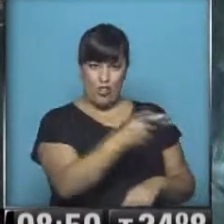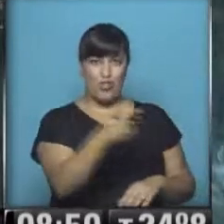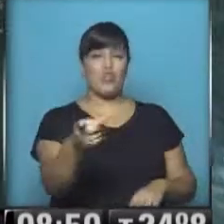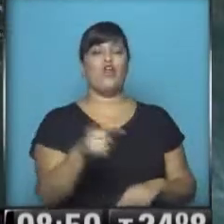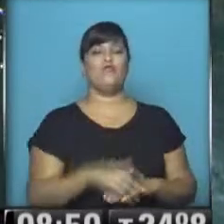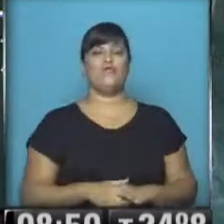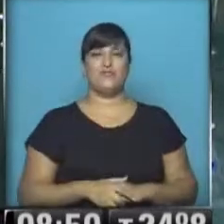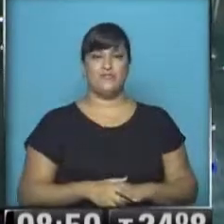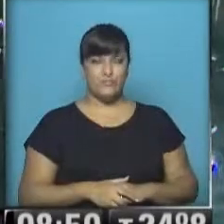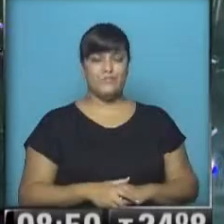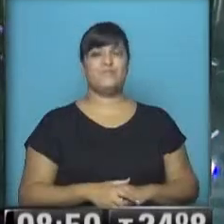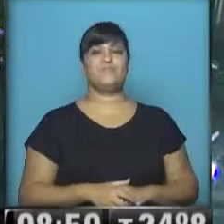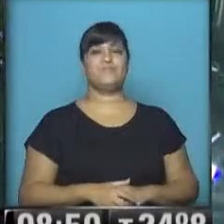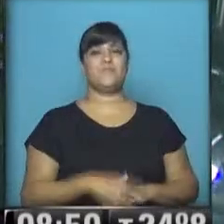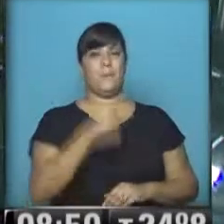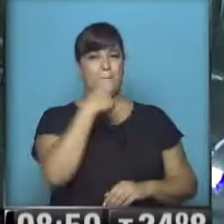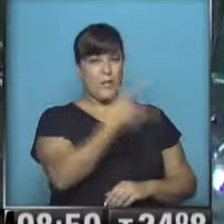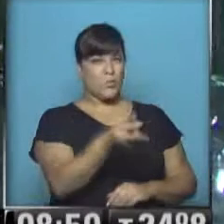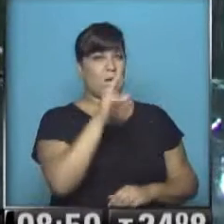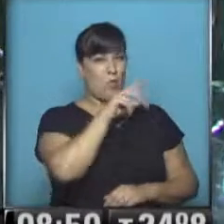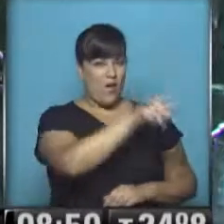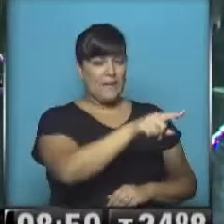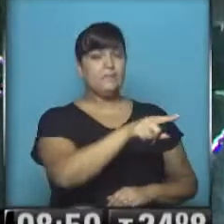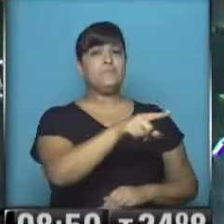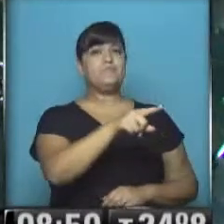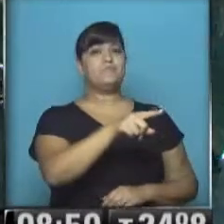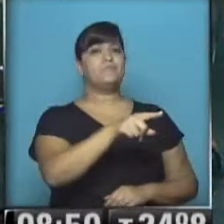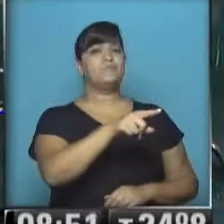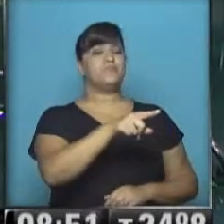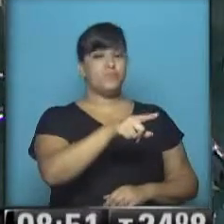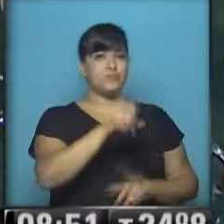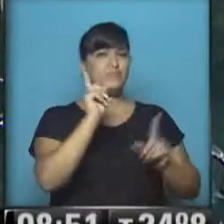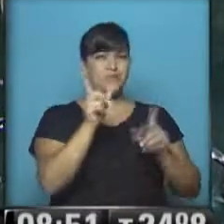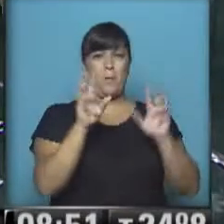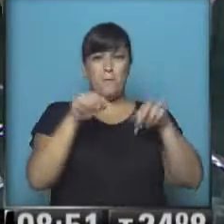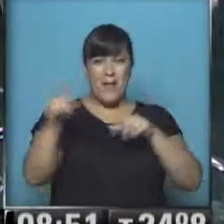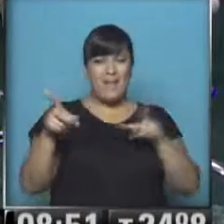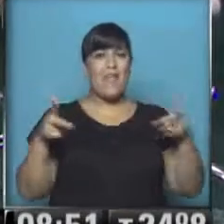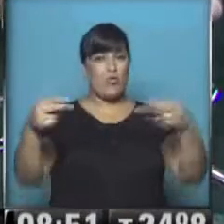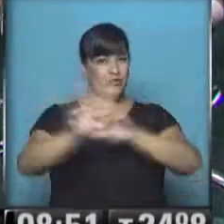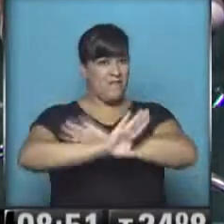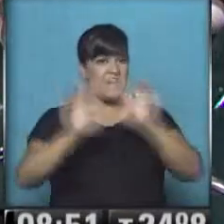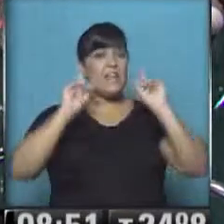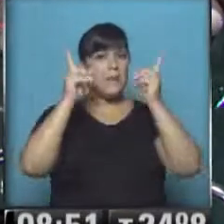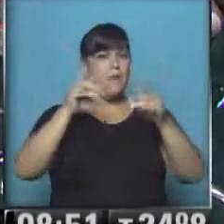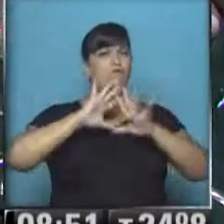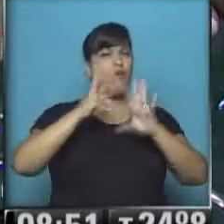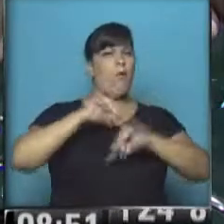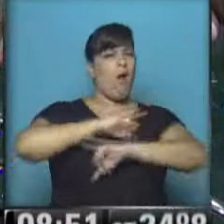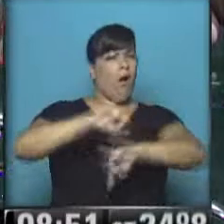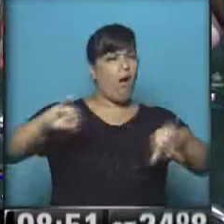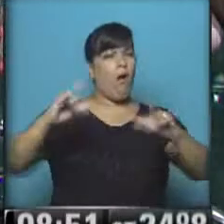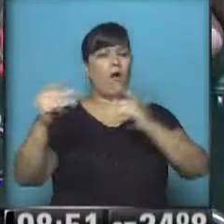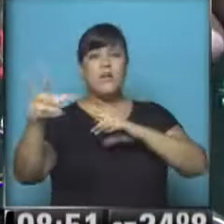del mar se logró vencer no solamente esos planes de ajuste sino también esta campaña del terror te acordás como